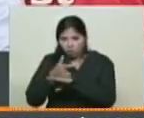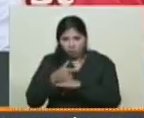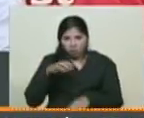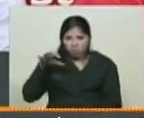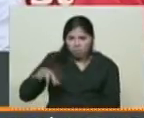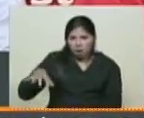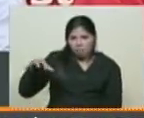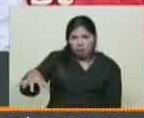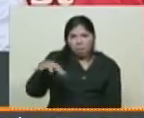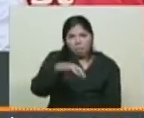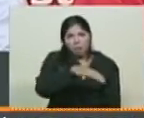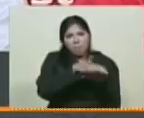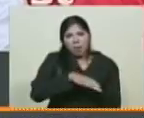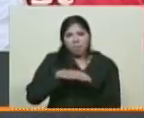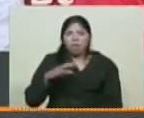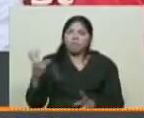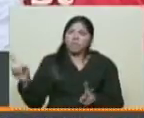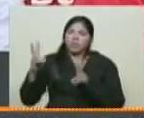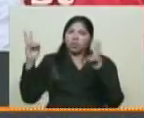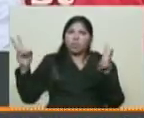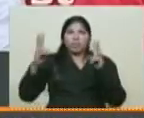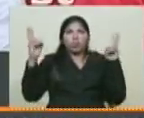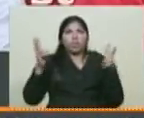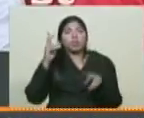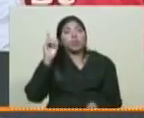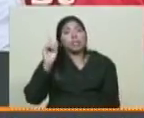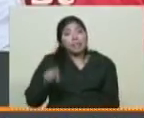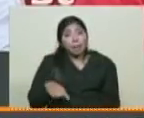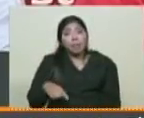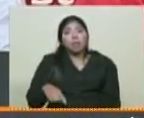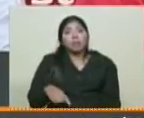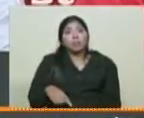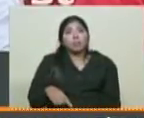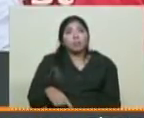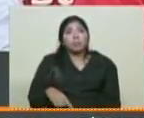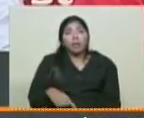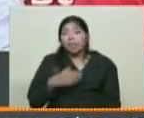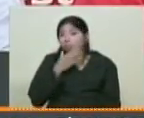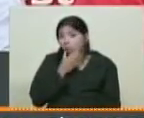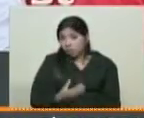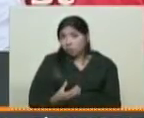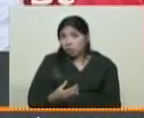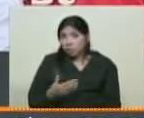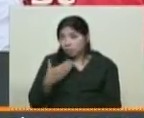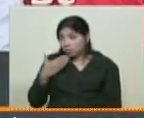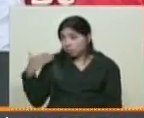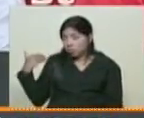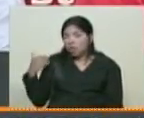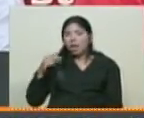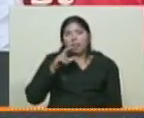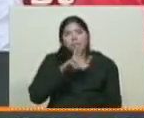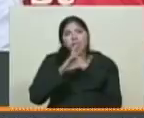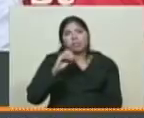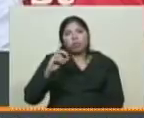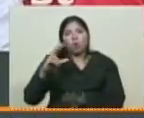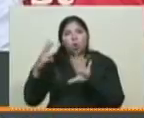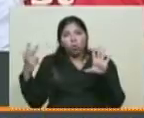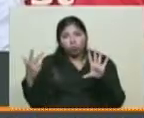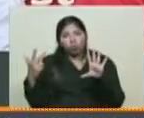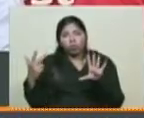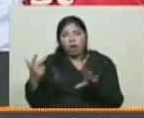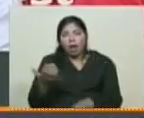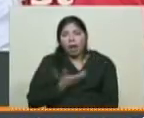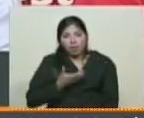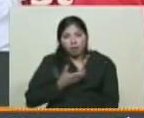estados del país y la victoria indiscutible que cerráramos en diciembre para tener 308 alcaldías. Pero